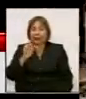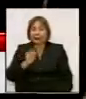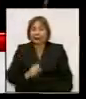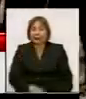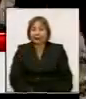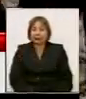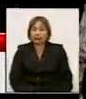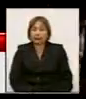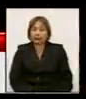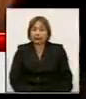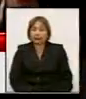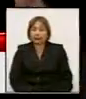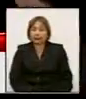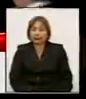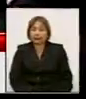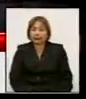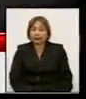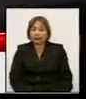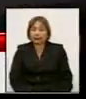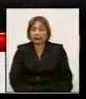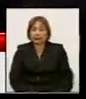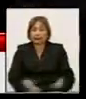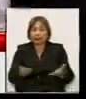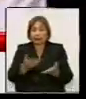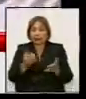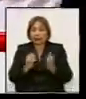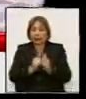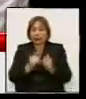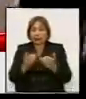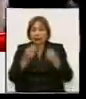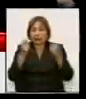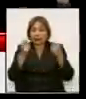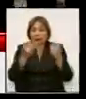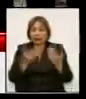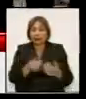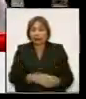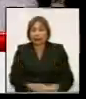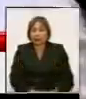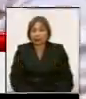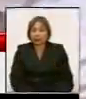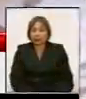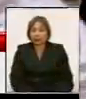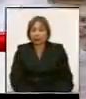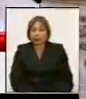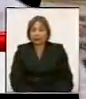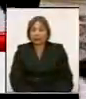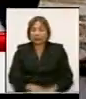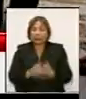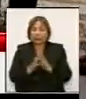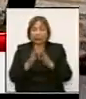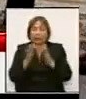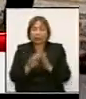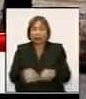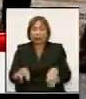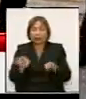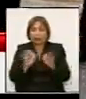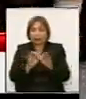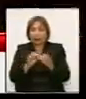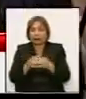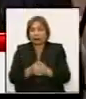Orihuela, también presentes en esta ceremonia, en este acto tan importante, en el